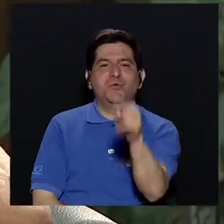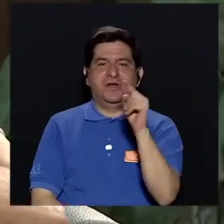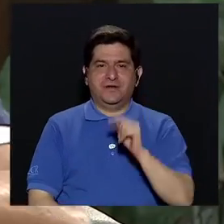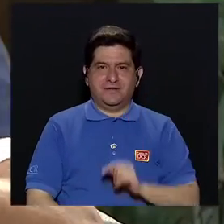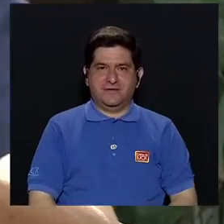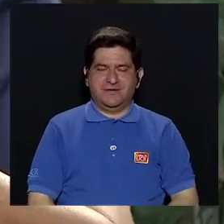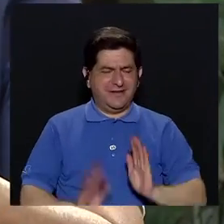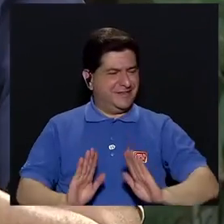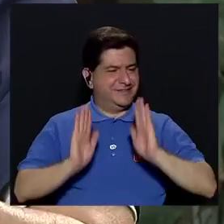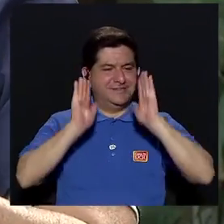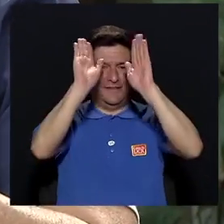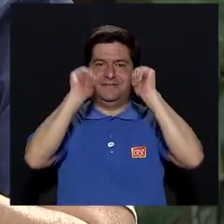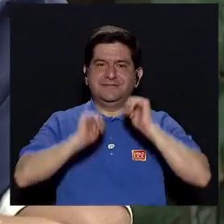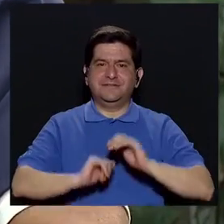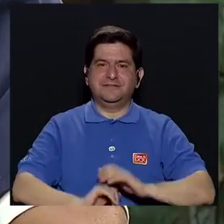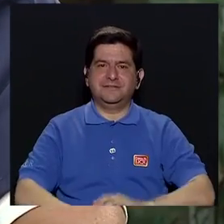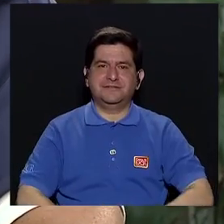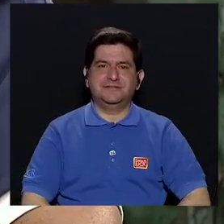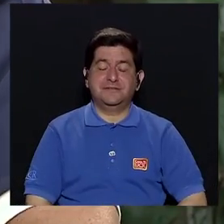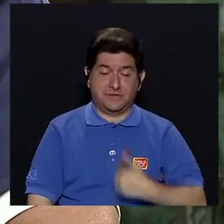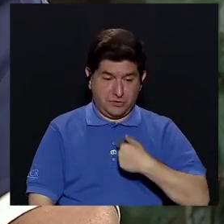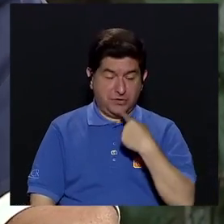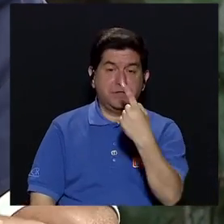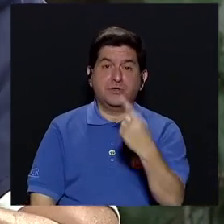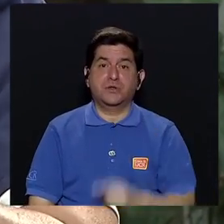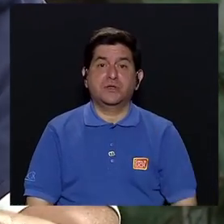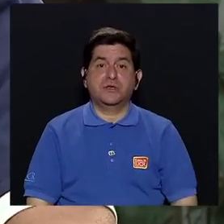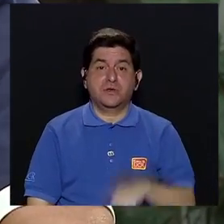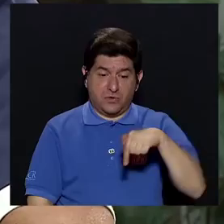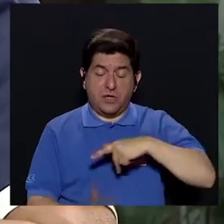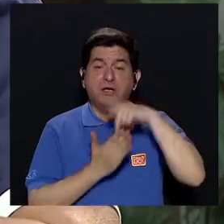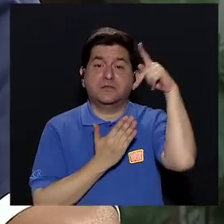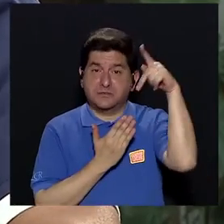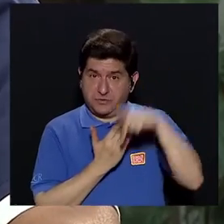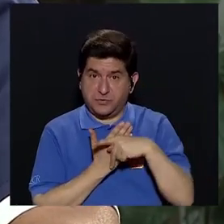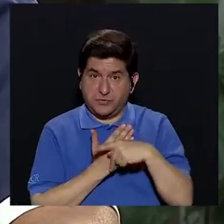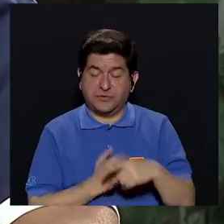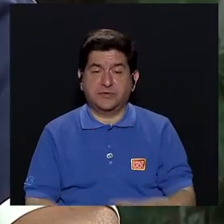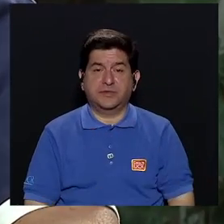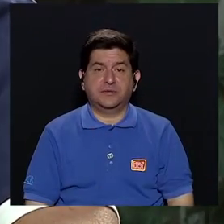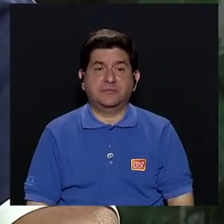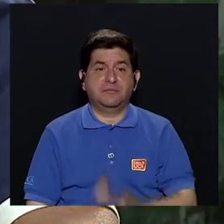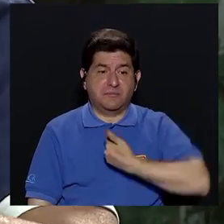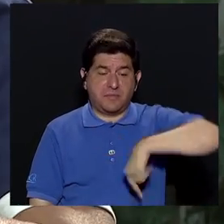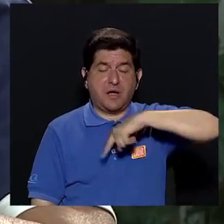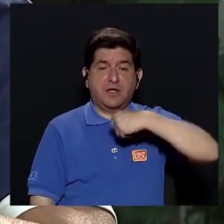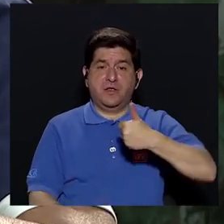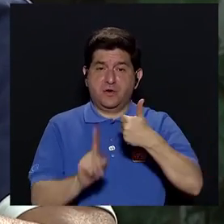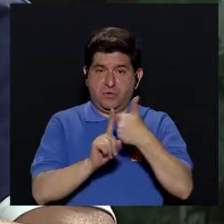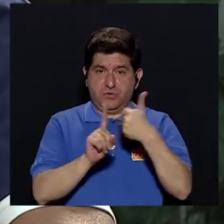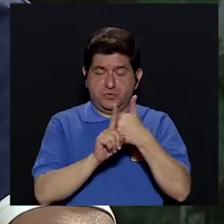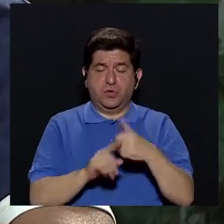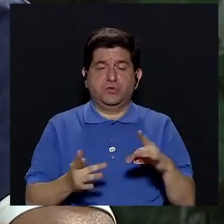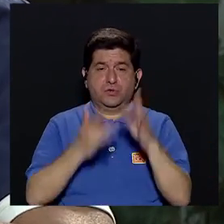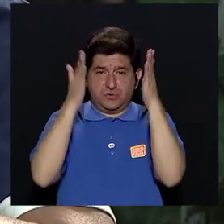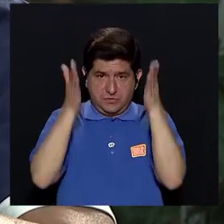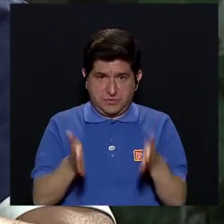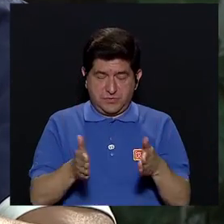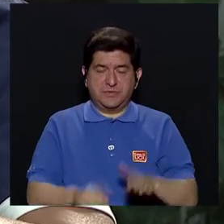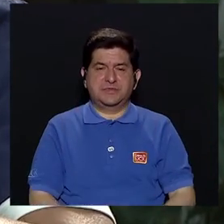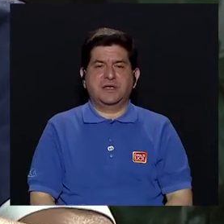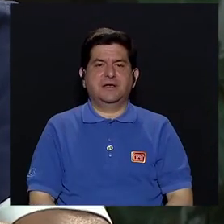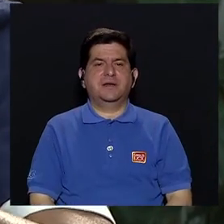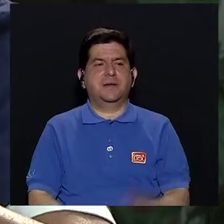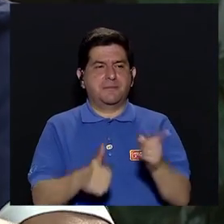pregunta. Y por eso digo yo, estos programas y nosotros mismos como especialistas tenemos